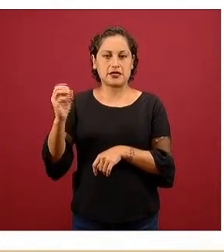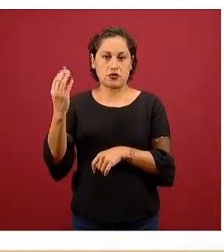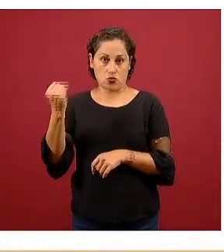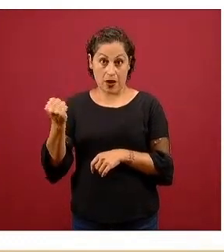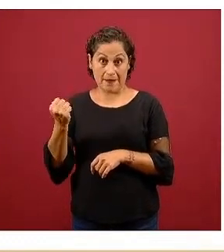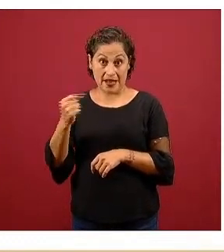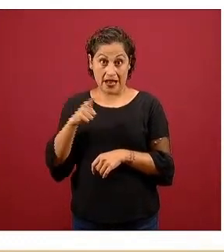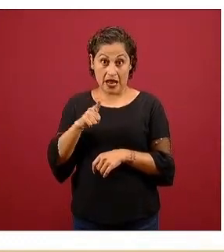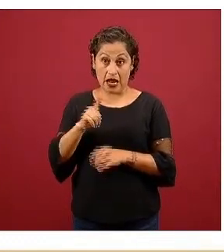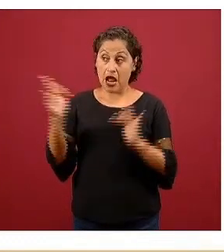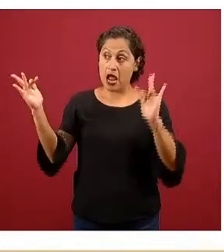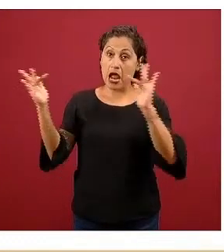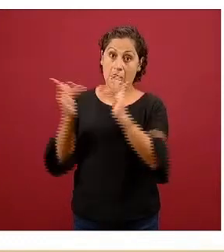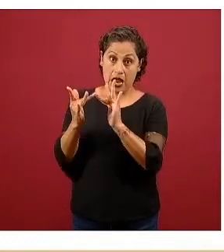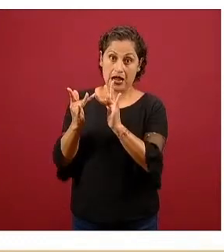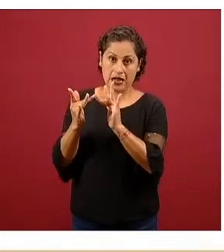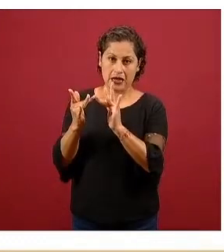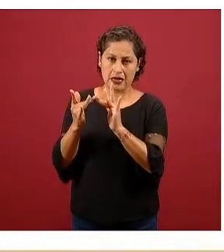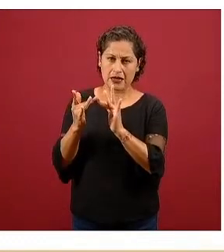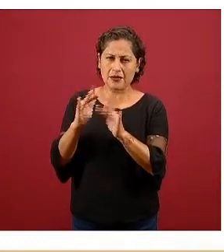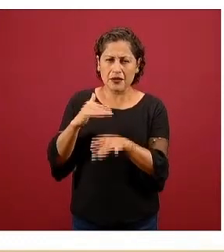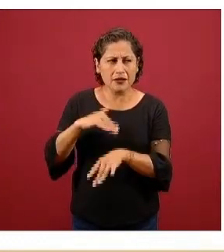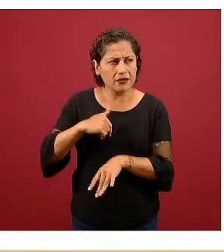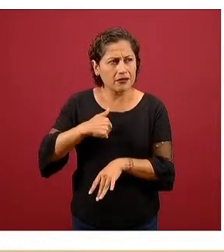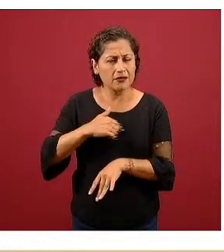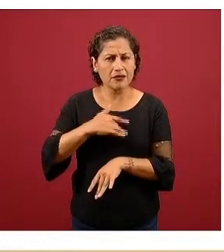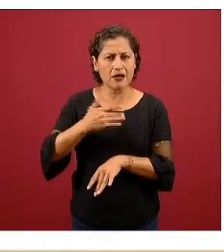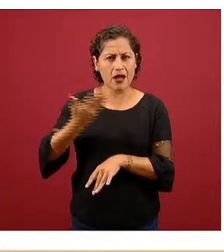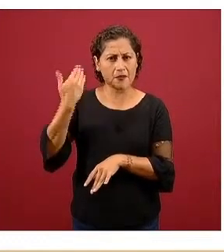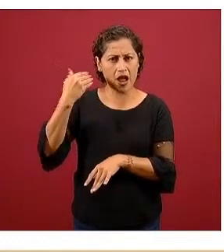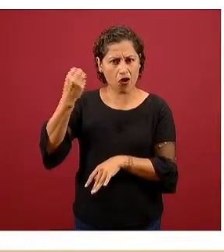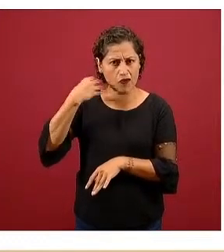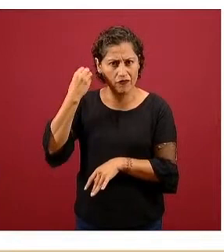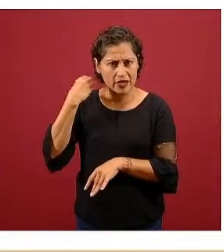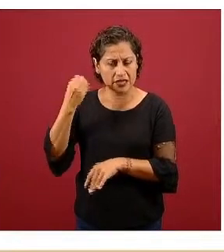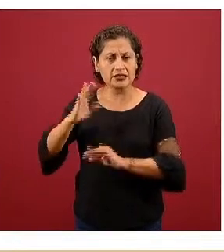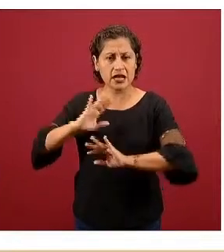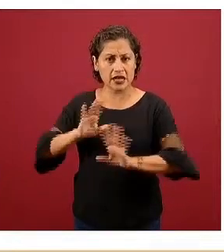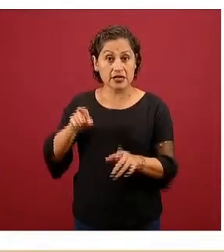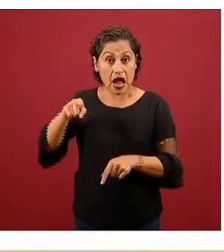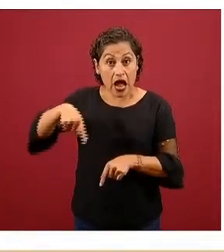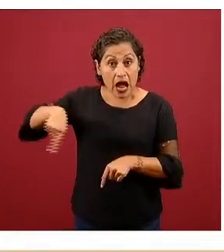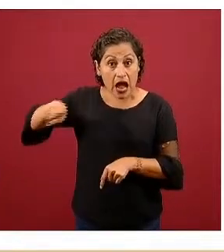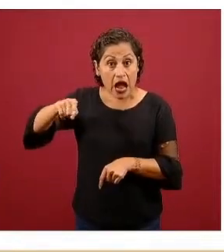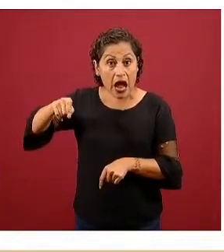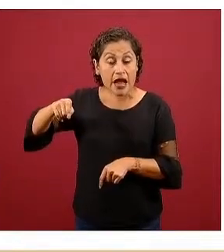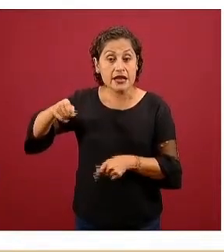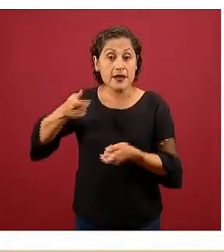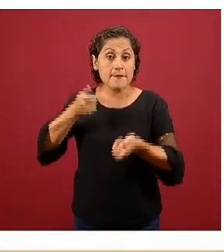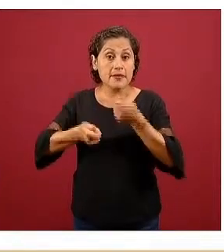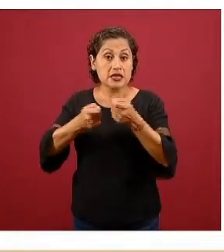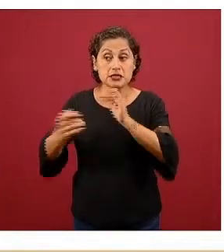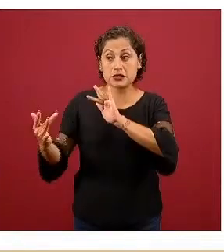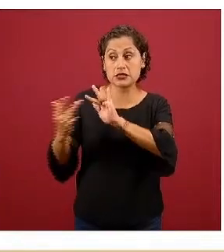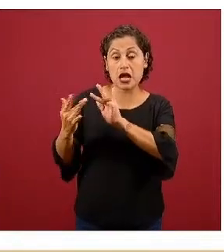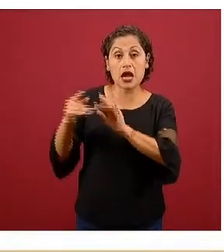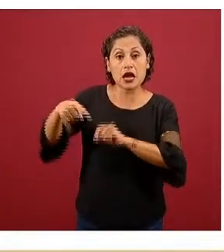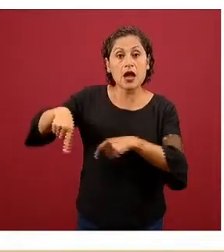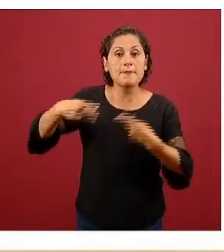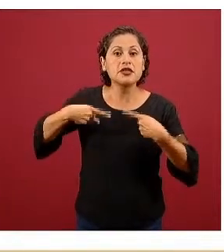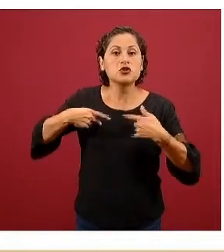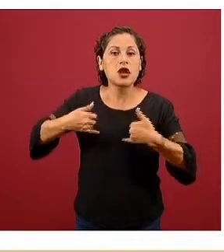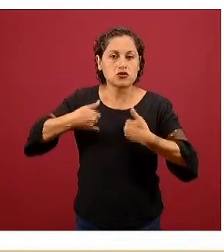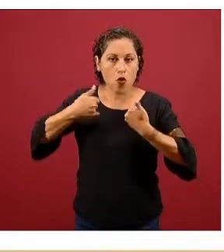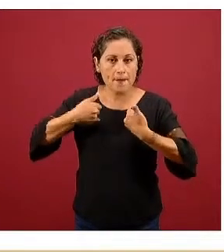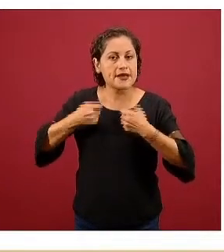personas, de esto ya hablaron en otra conferencia pasada, hay personas jóvenes que fueron capacitadas, dan una